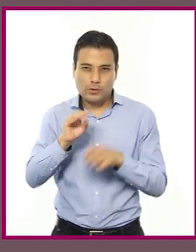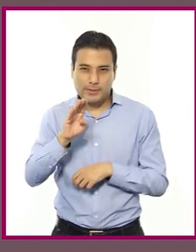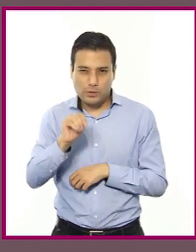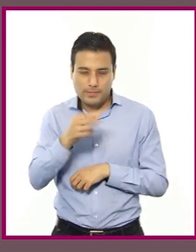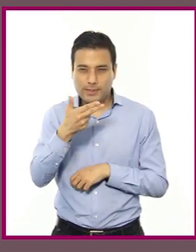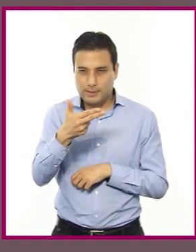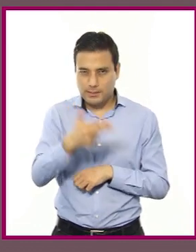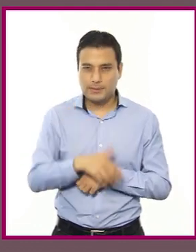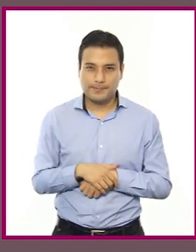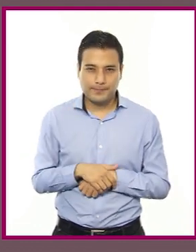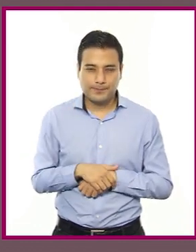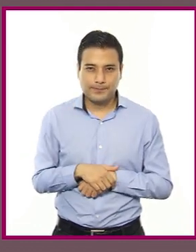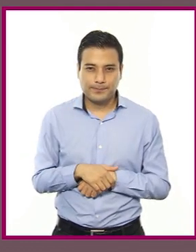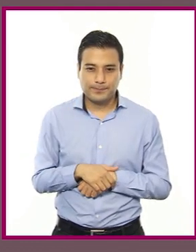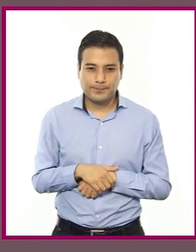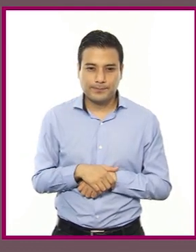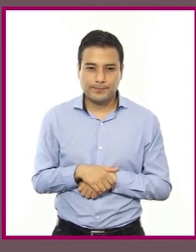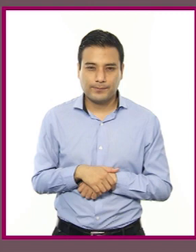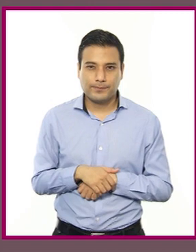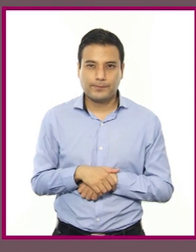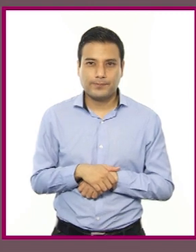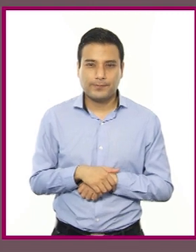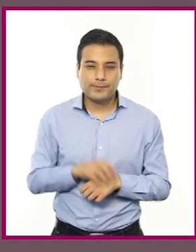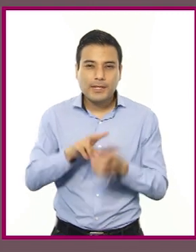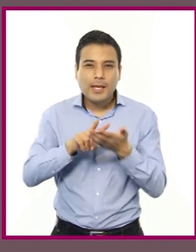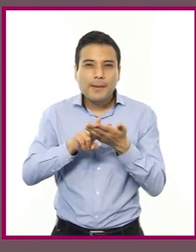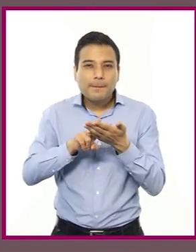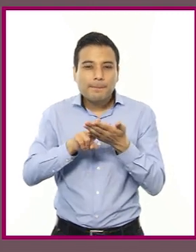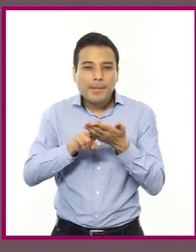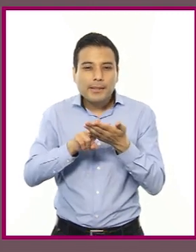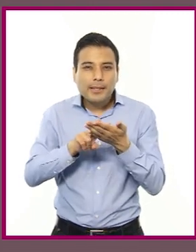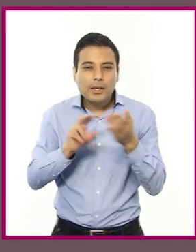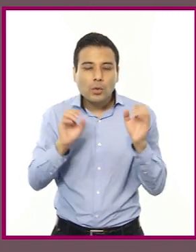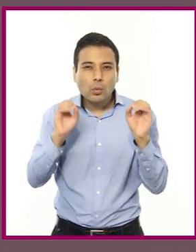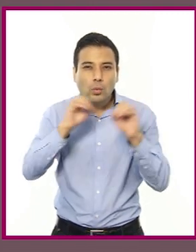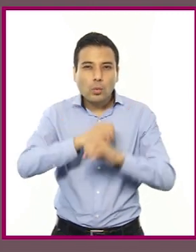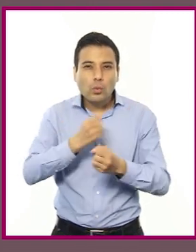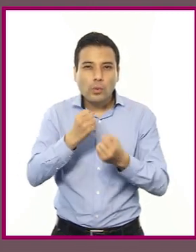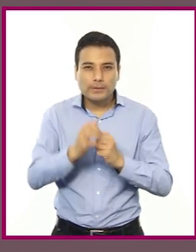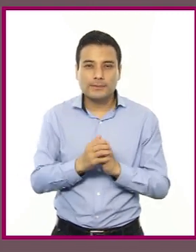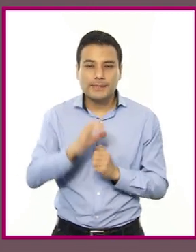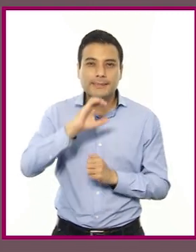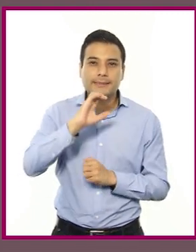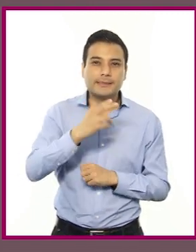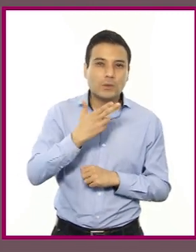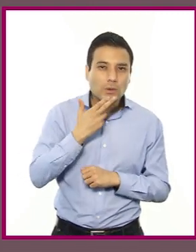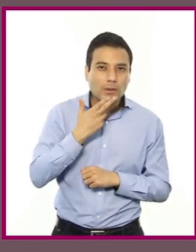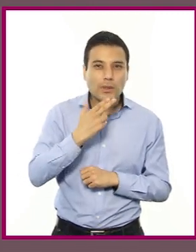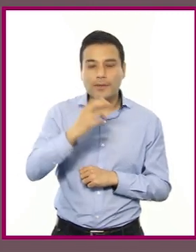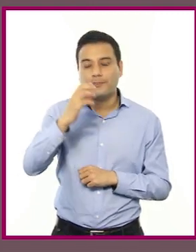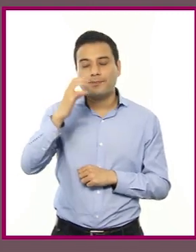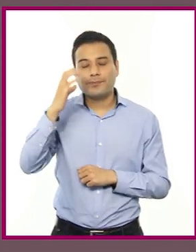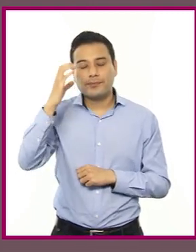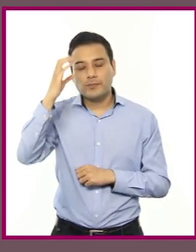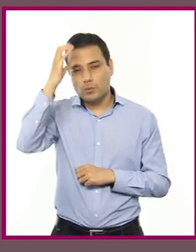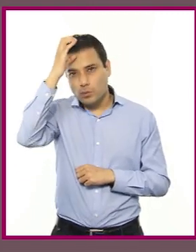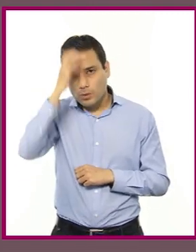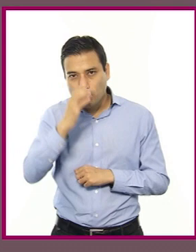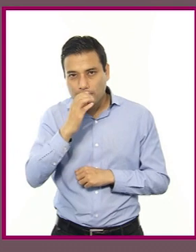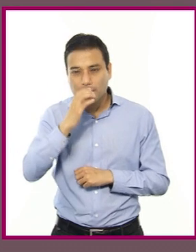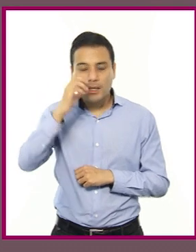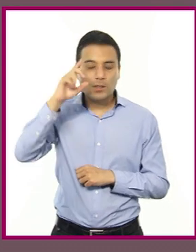999.999 hectáreas. A los estados destacados en otro tono de verde, Chihuahua, Coahuila,